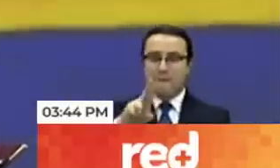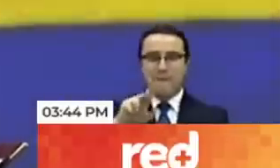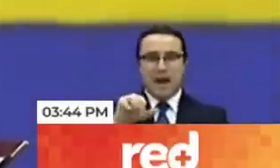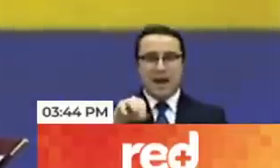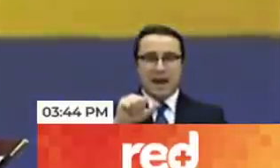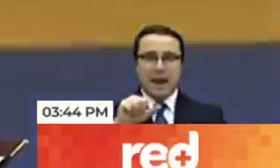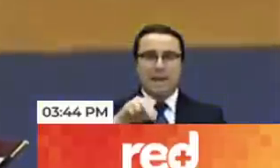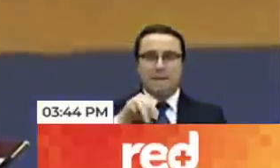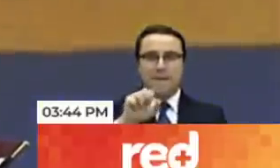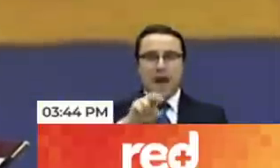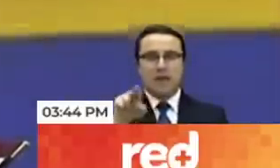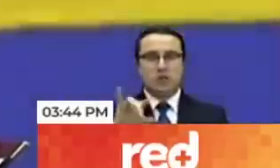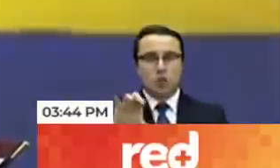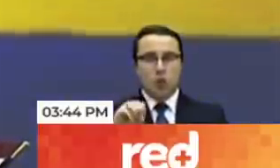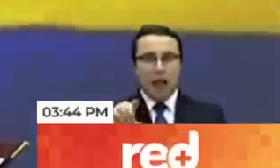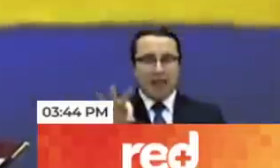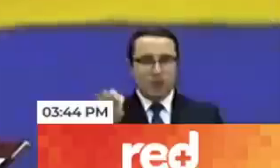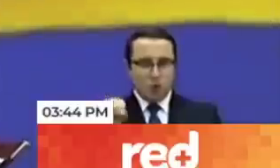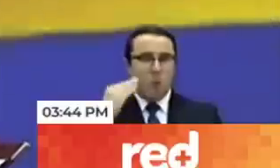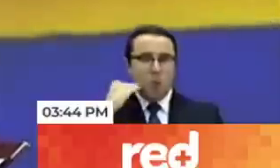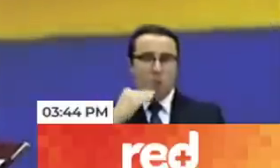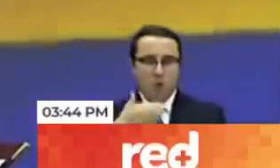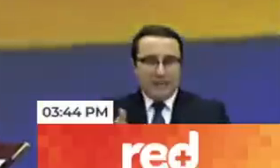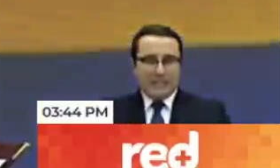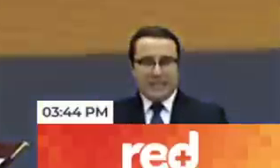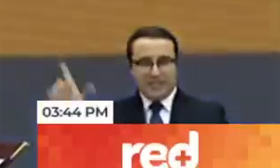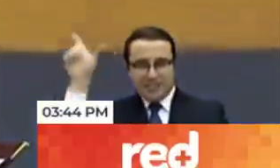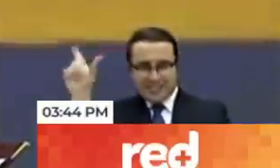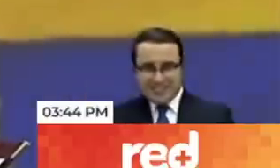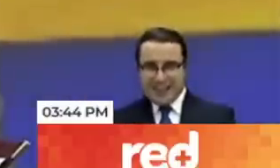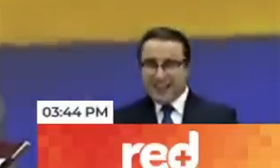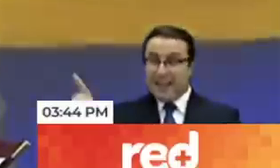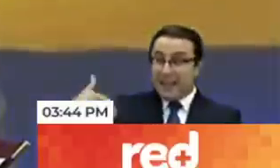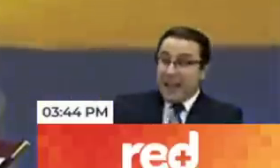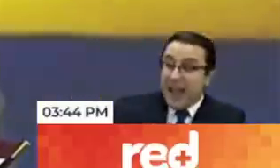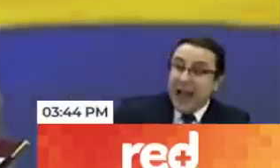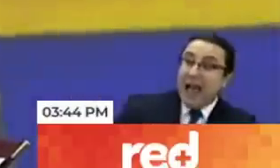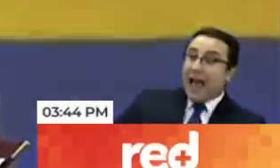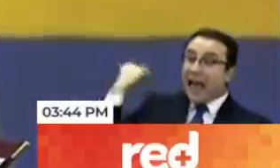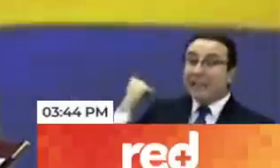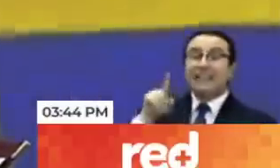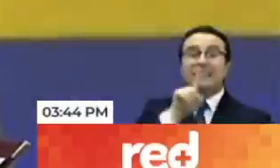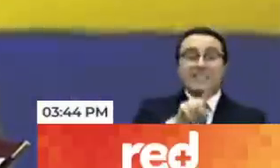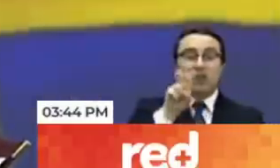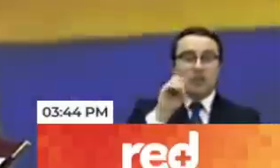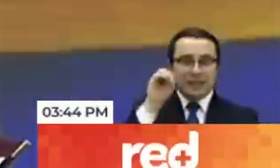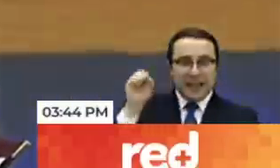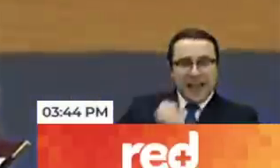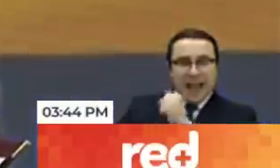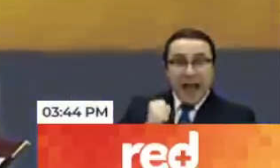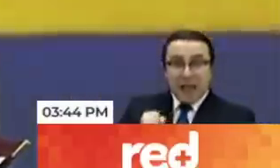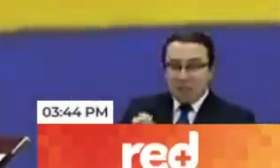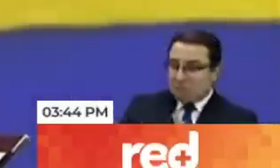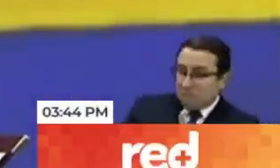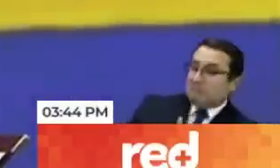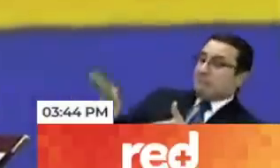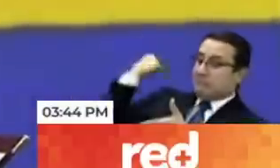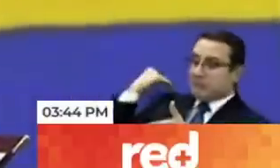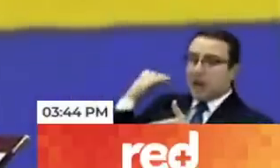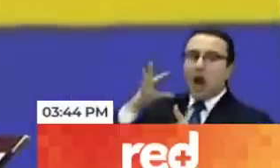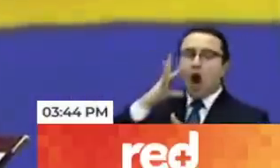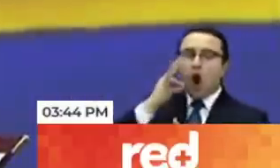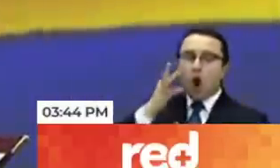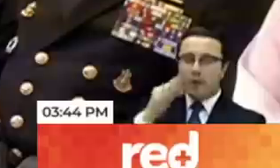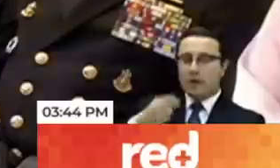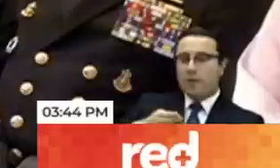economista italiana que hoy en día inspira a muchos, un colombiano a unas cuadras de aquí, Ezequiel Rojas, ya había dicho que